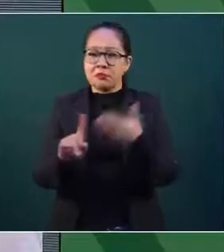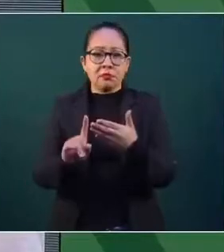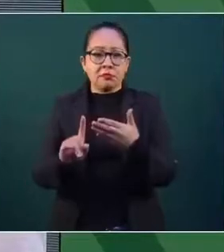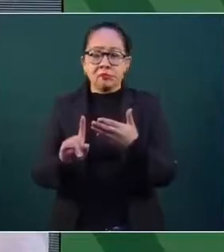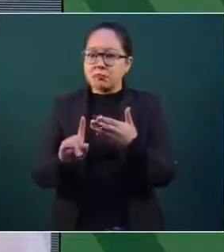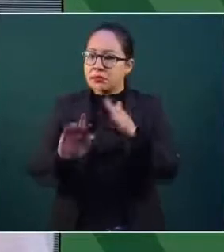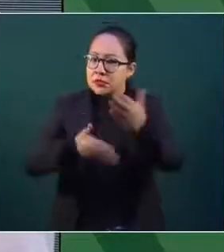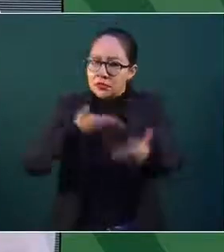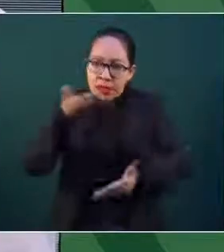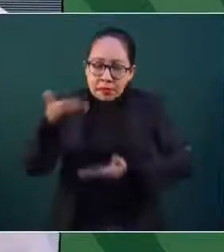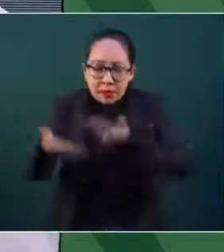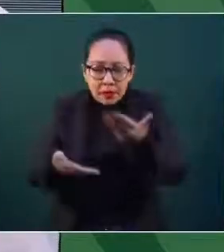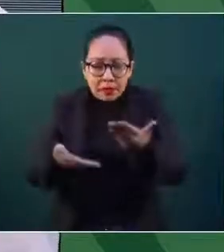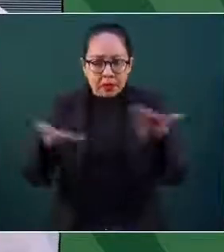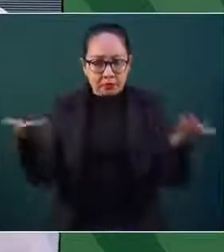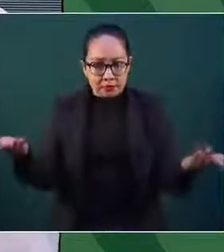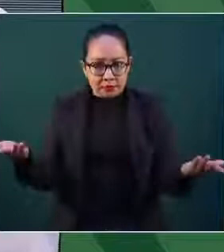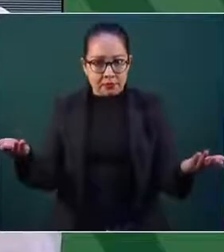Entonces,